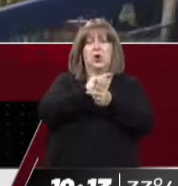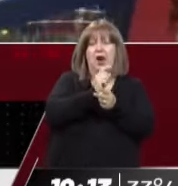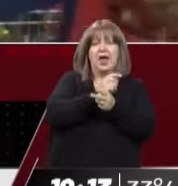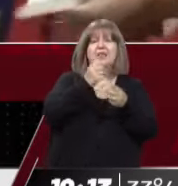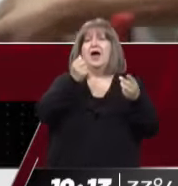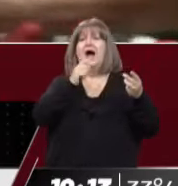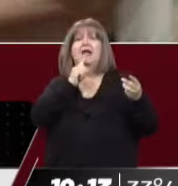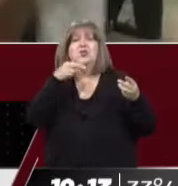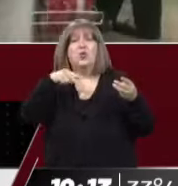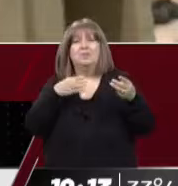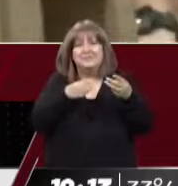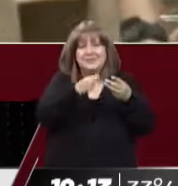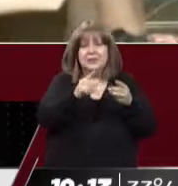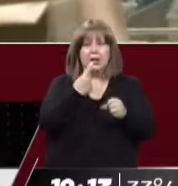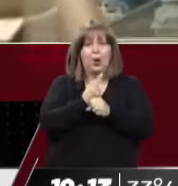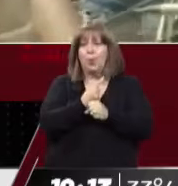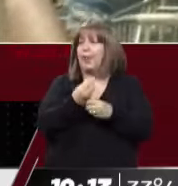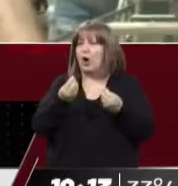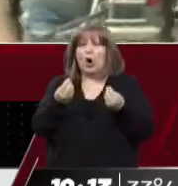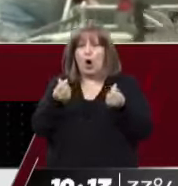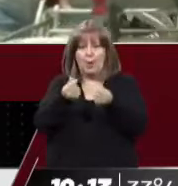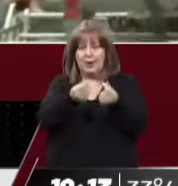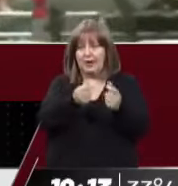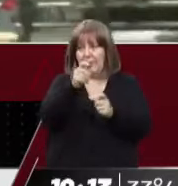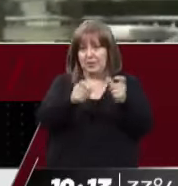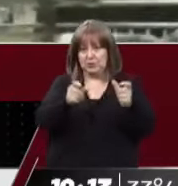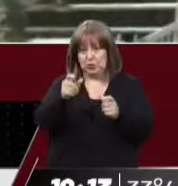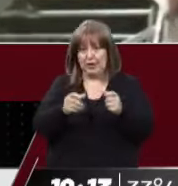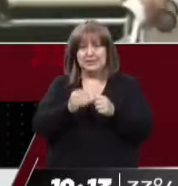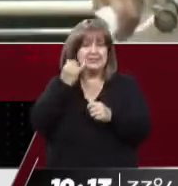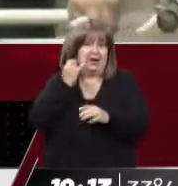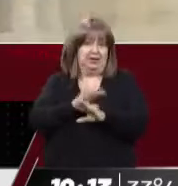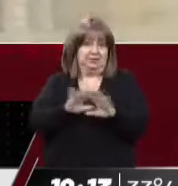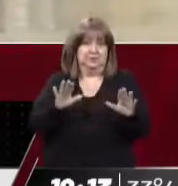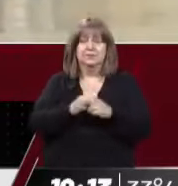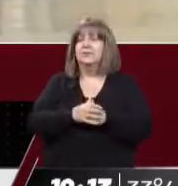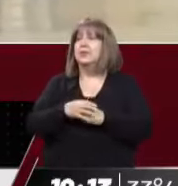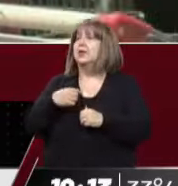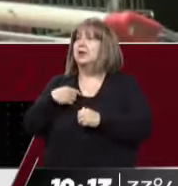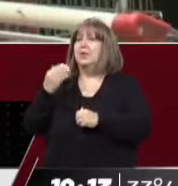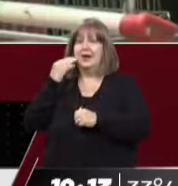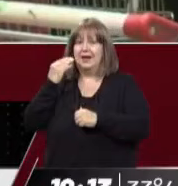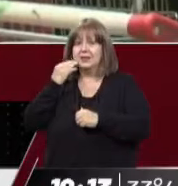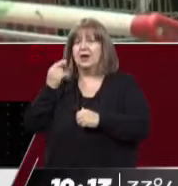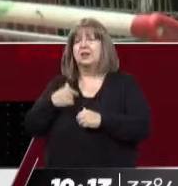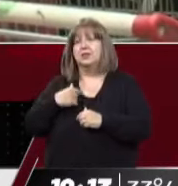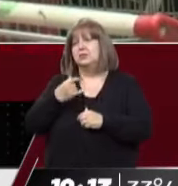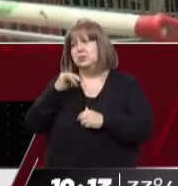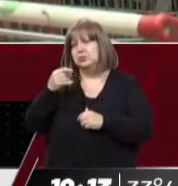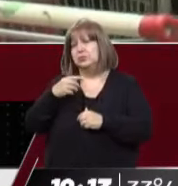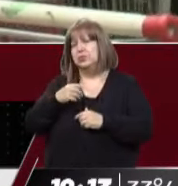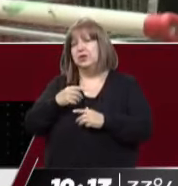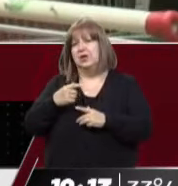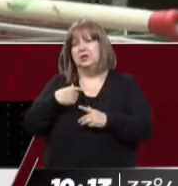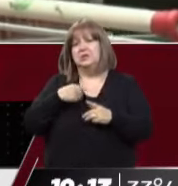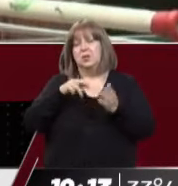atún y demás. ¿Cómo le va, Rubén? Buenas tardes. ¿Qué tal? Buenas tardes, muy bien. Sí, bueno, la mayoría de productos en el cual